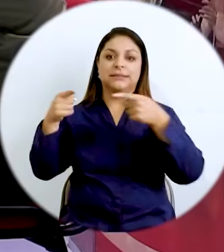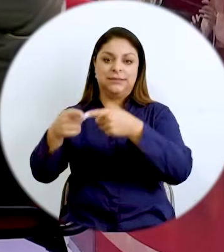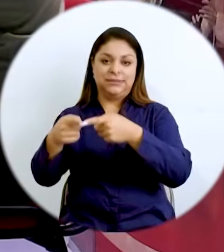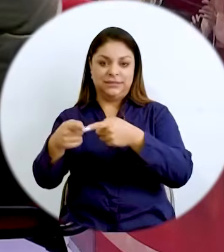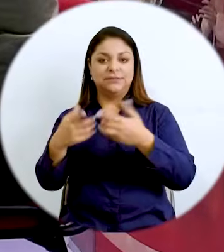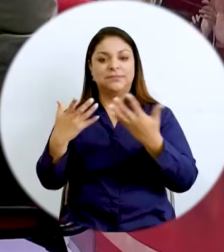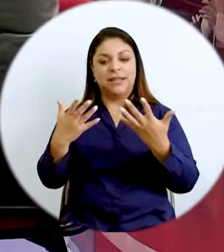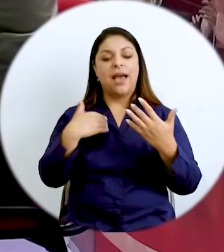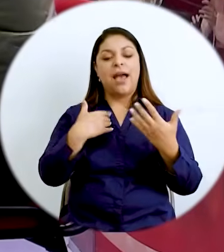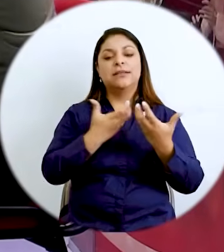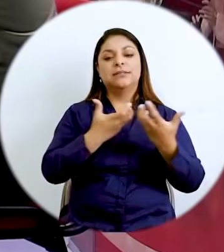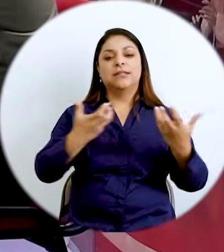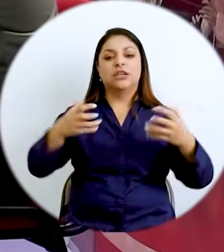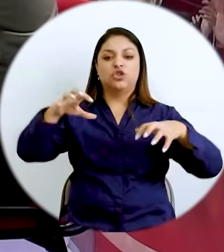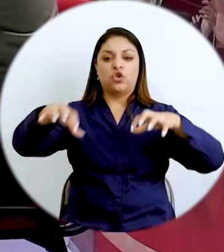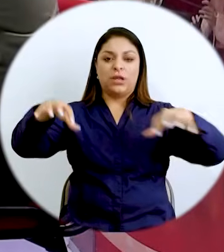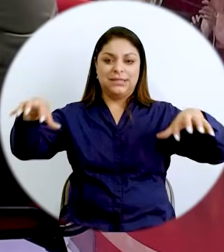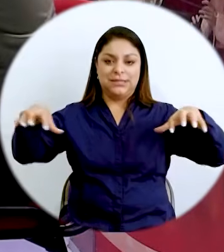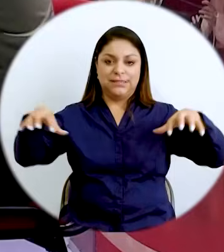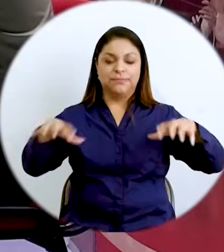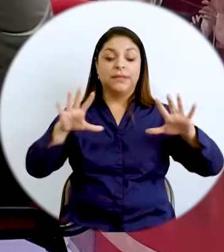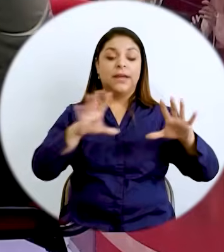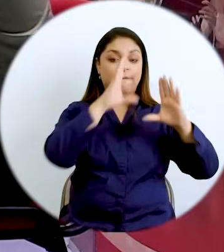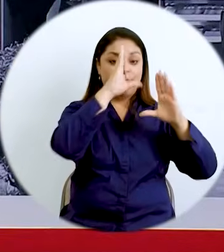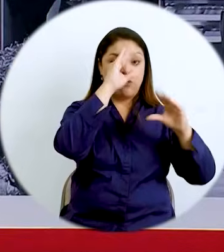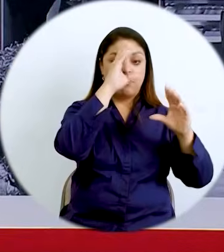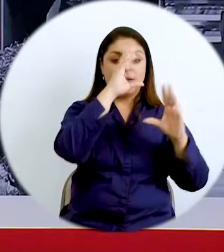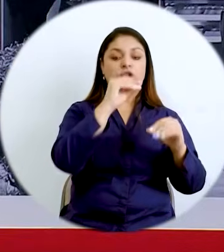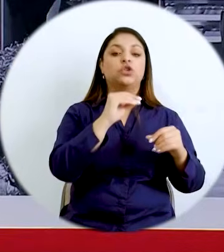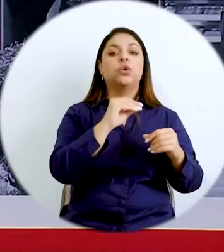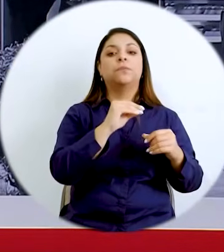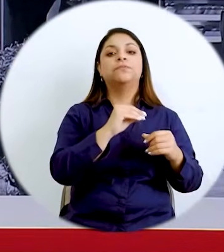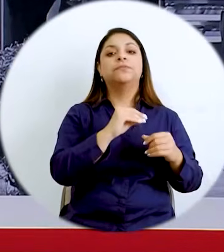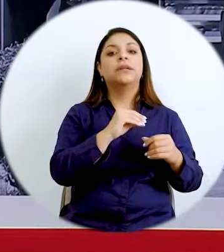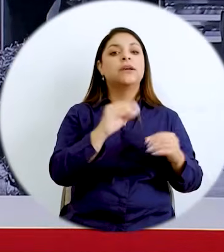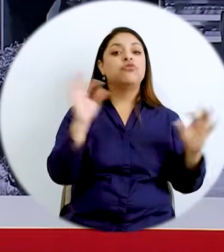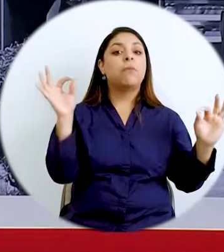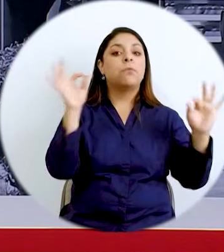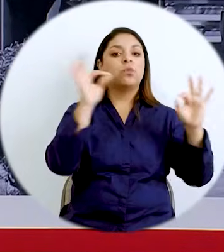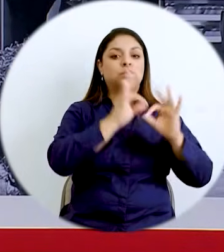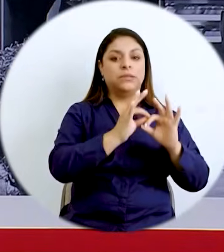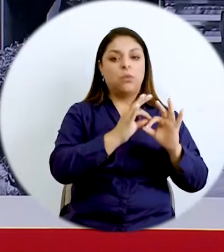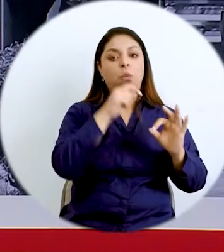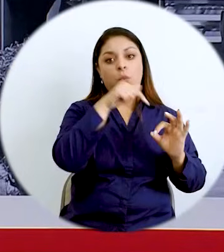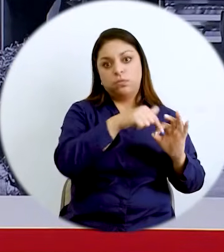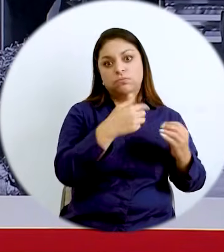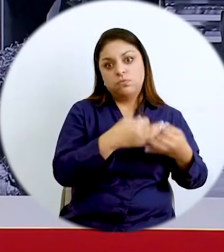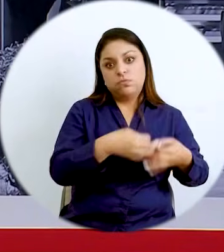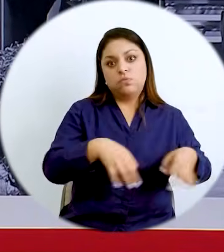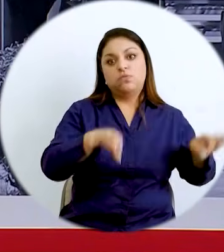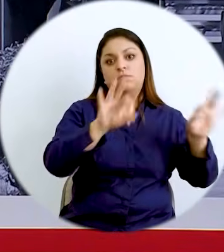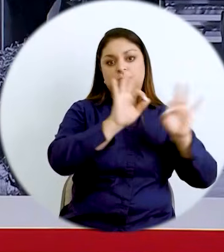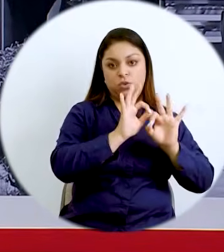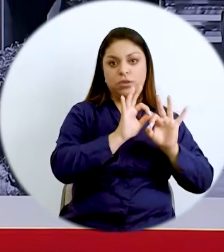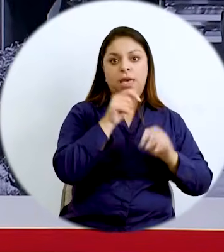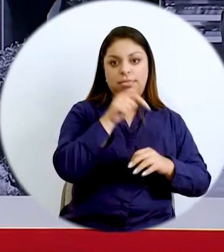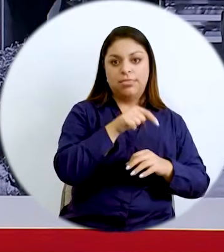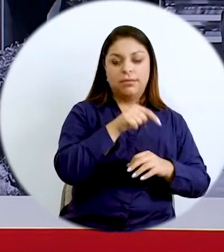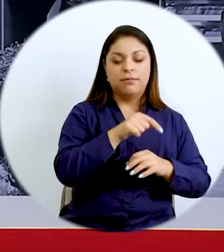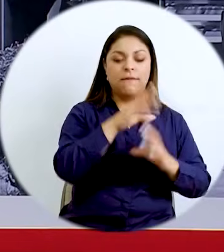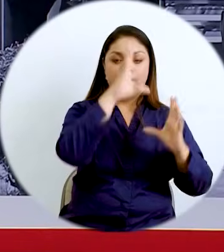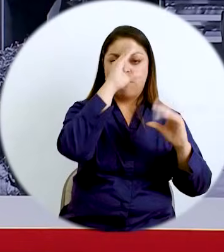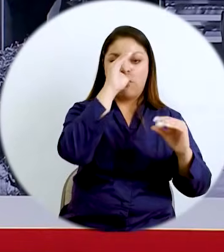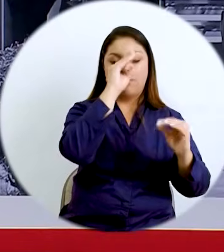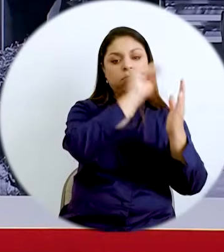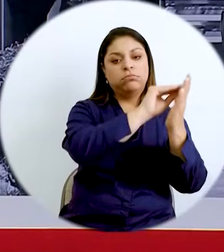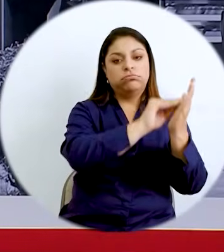dividirlo por secciones. Los datos reproductivos son muy importantes, ¿verdad? Ese es uno de los ejes